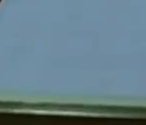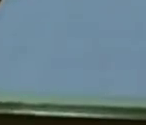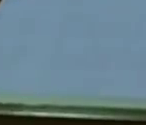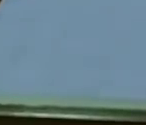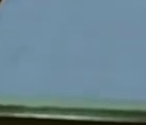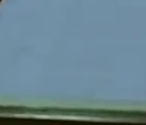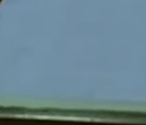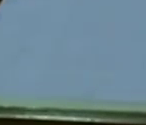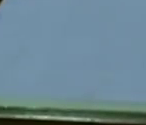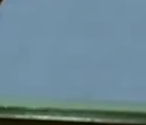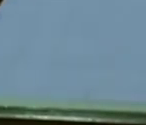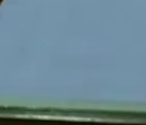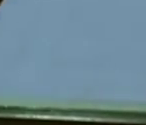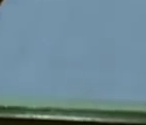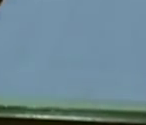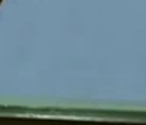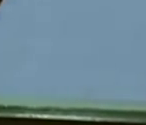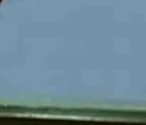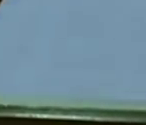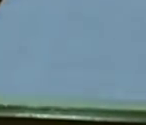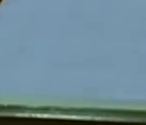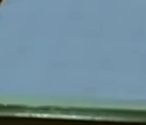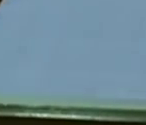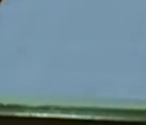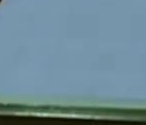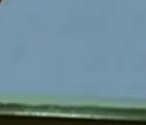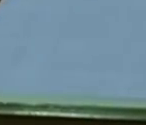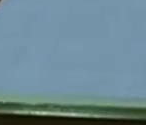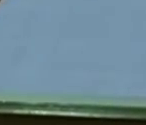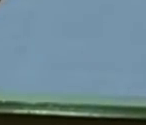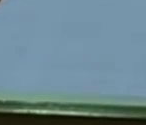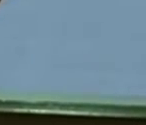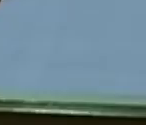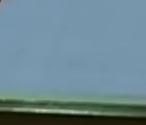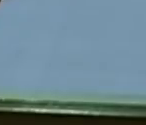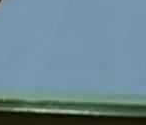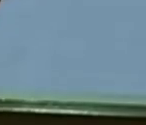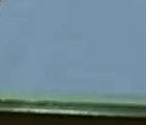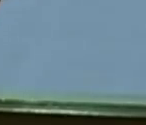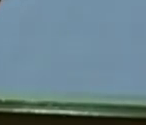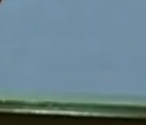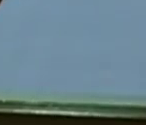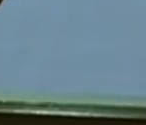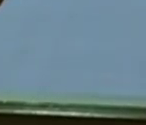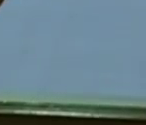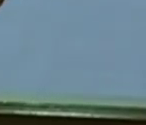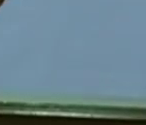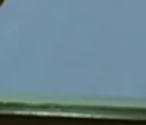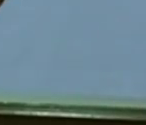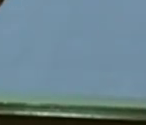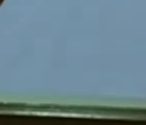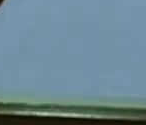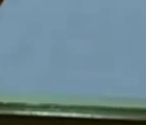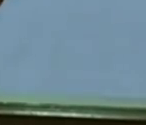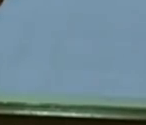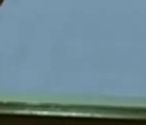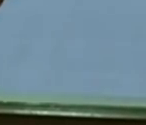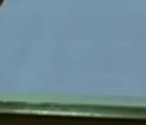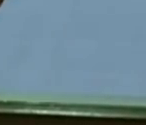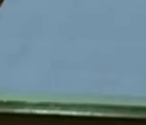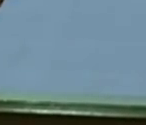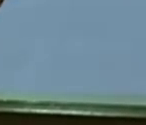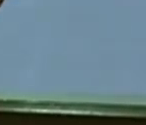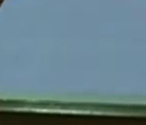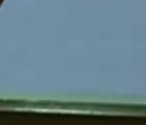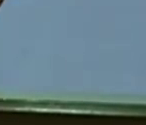Observamos entonces lo que fue el desarrollo de la sesión número 44 de la Asamblea Nacional Constituyente, que se realizó este martes